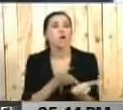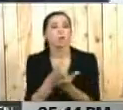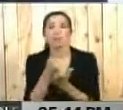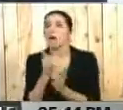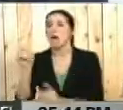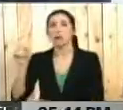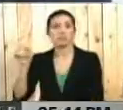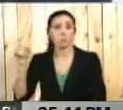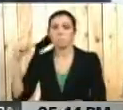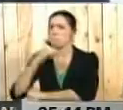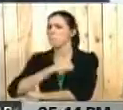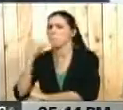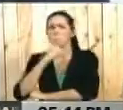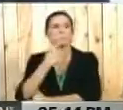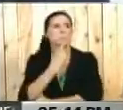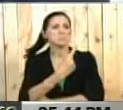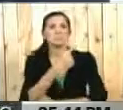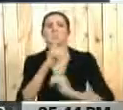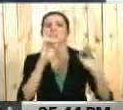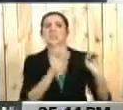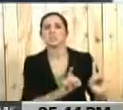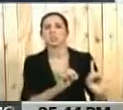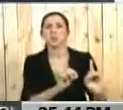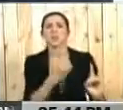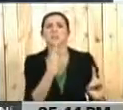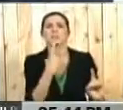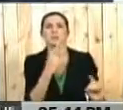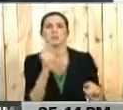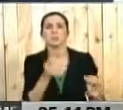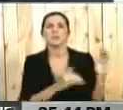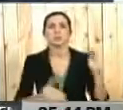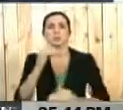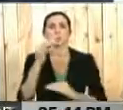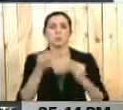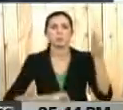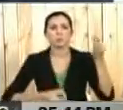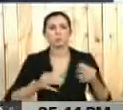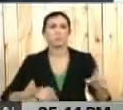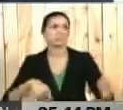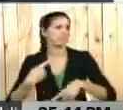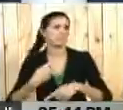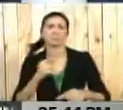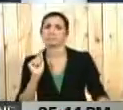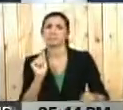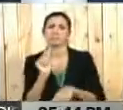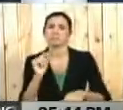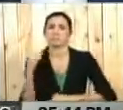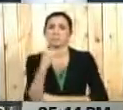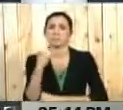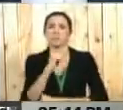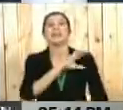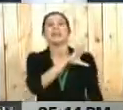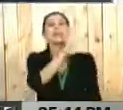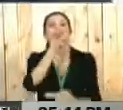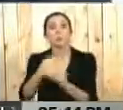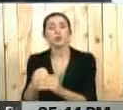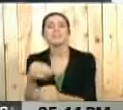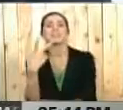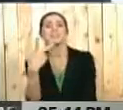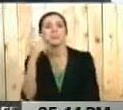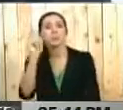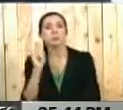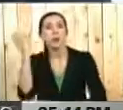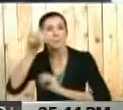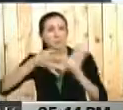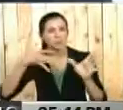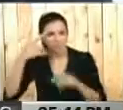ellos desacataron esto, desafiaron al Tribunal Supremo. Sumando a los diputados de Amazon. Los incorporaron y